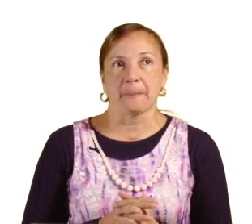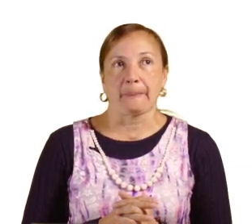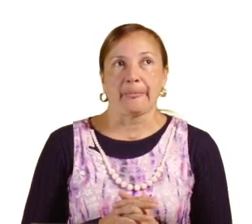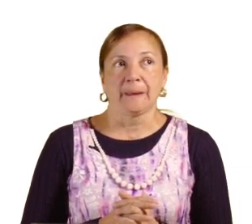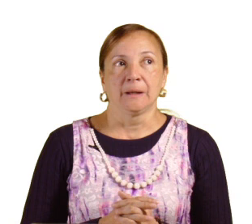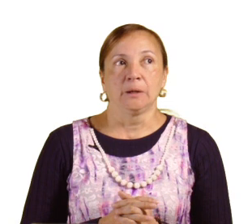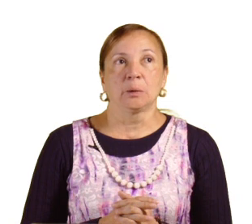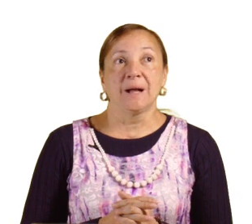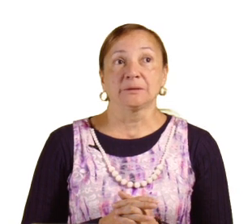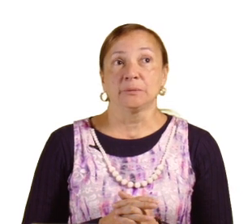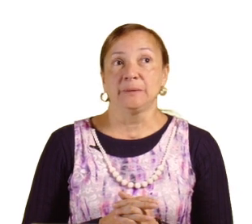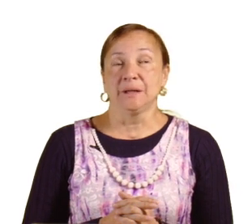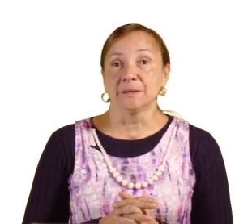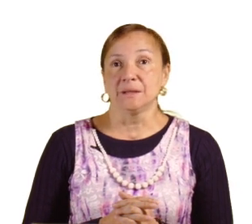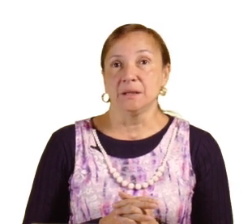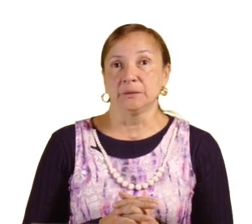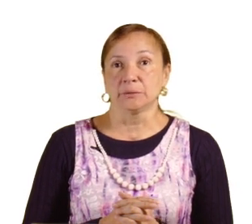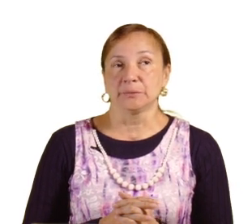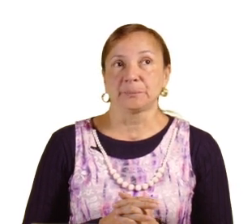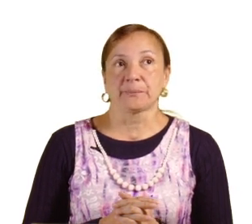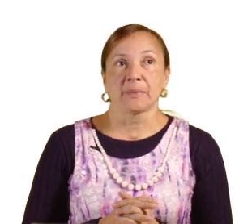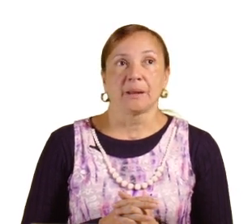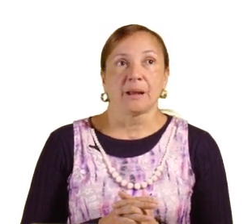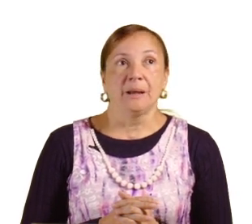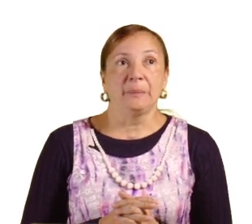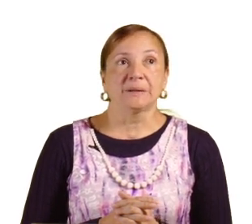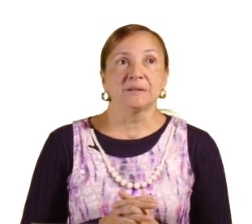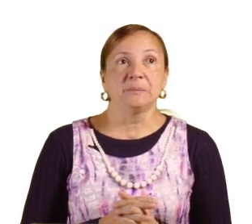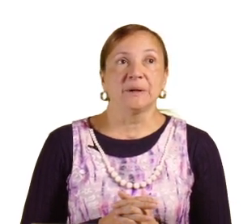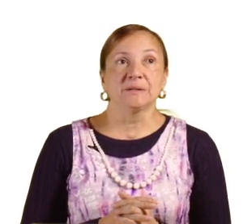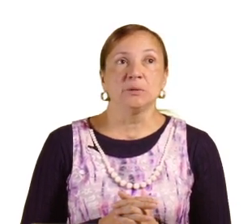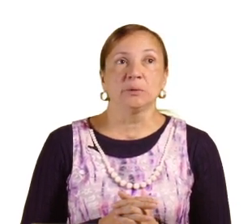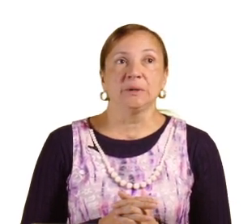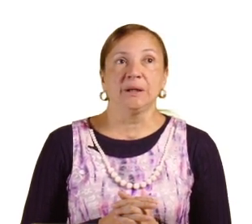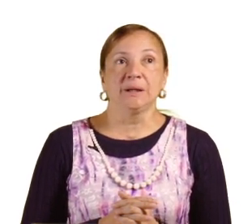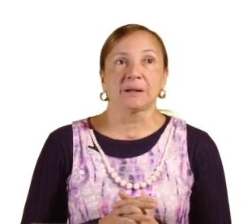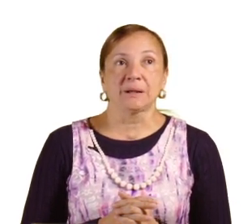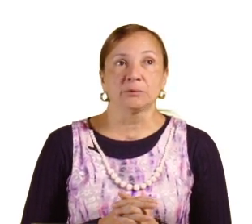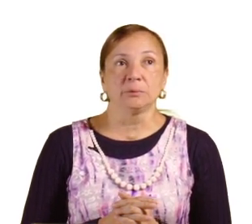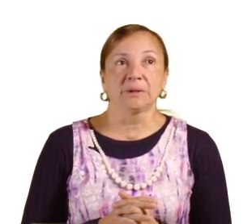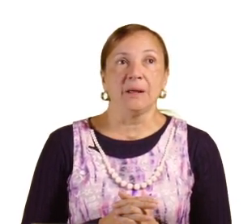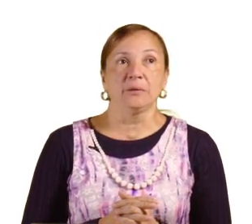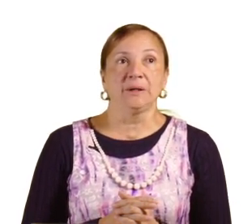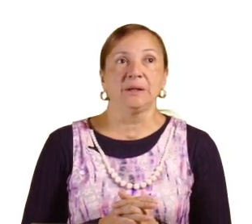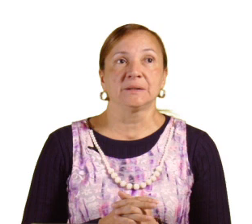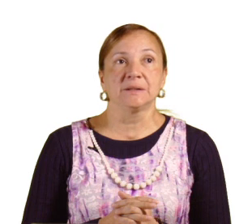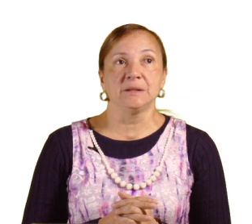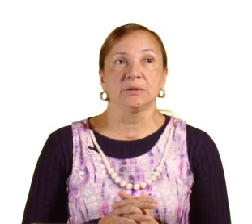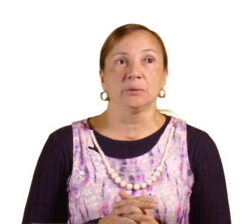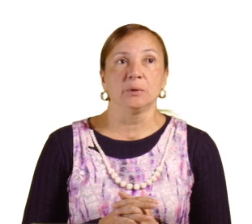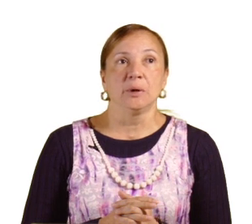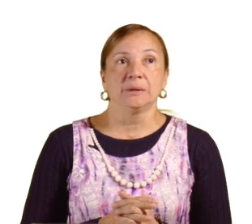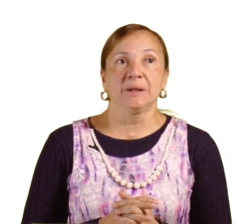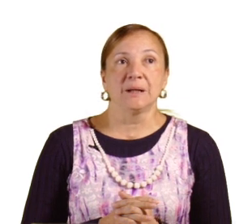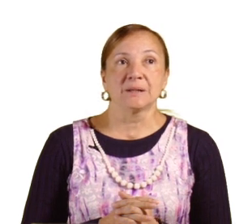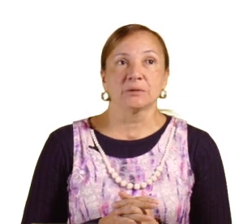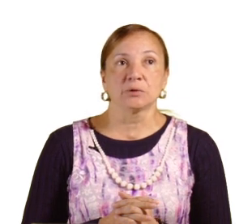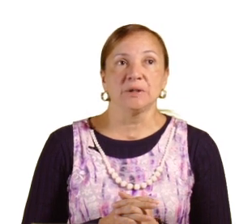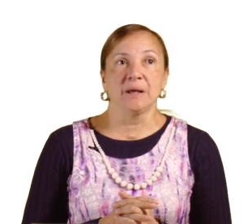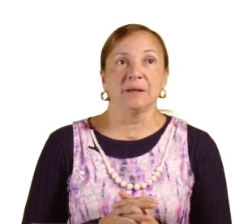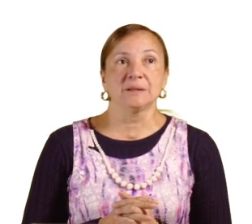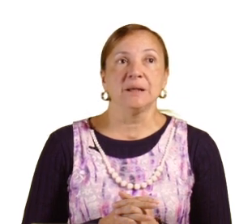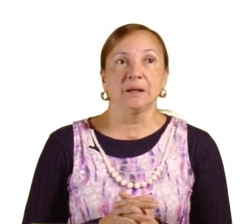empresa, los gastos financieros, la participación en el resultado del ejercicio de